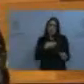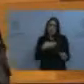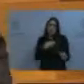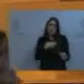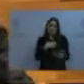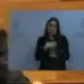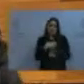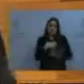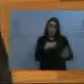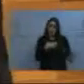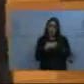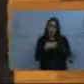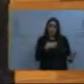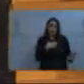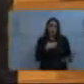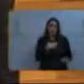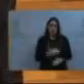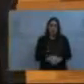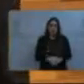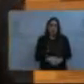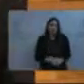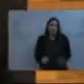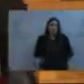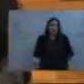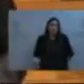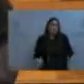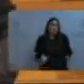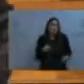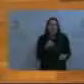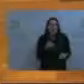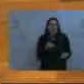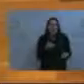así. Bueno, este es un